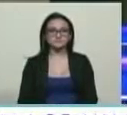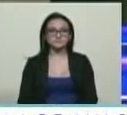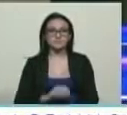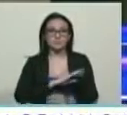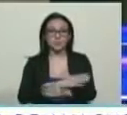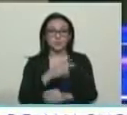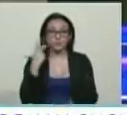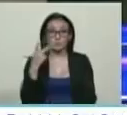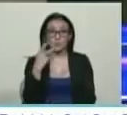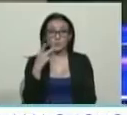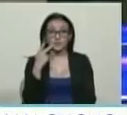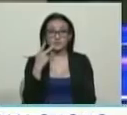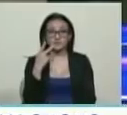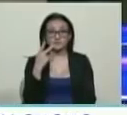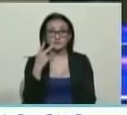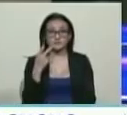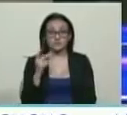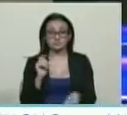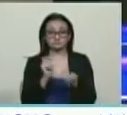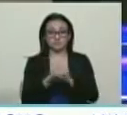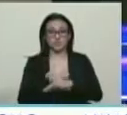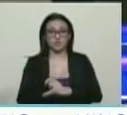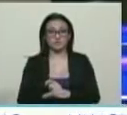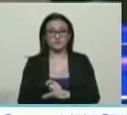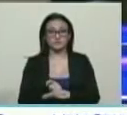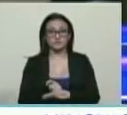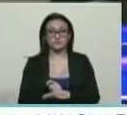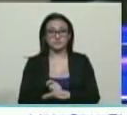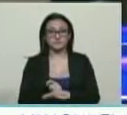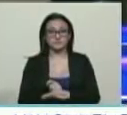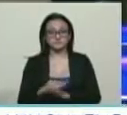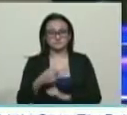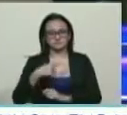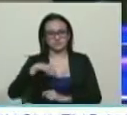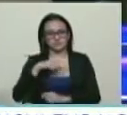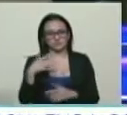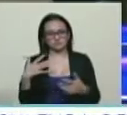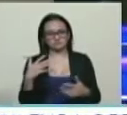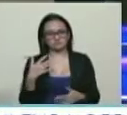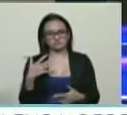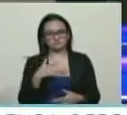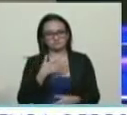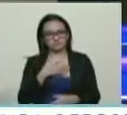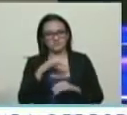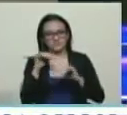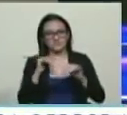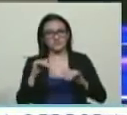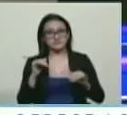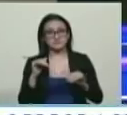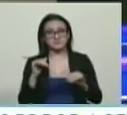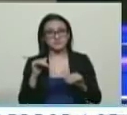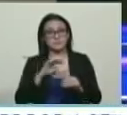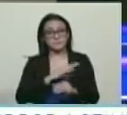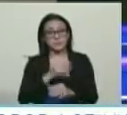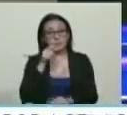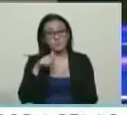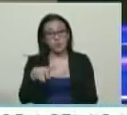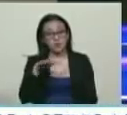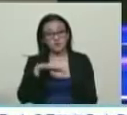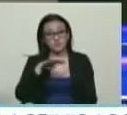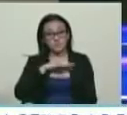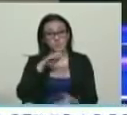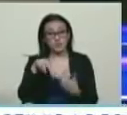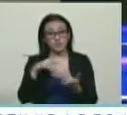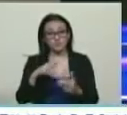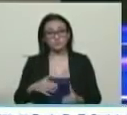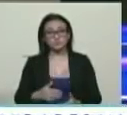político relegitimado. Y nosotros felices, porque el poder político hoy lo tiene la revolución